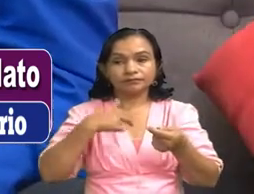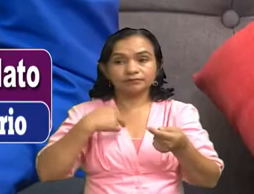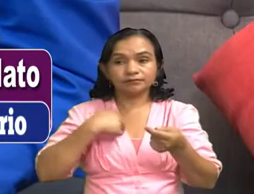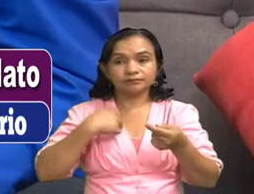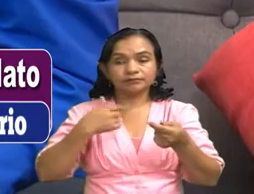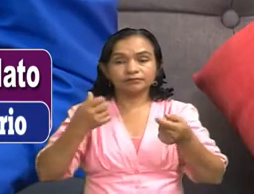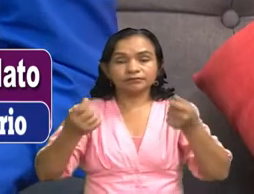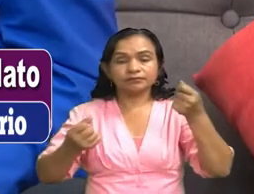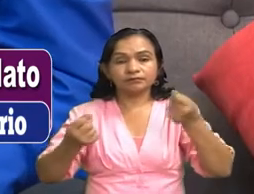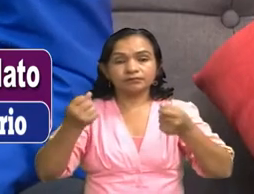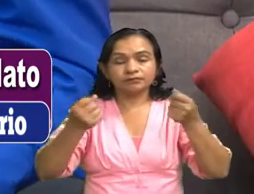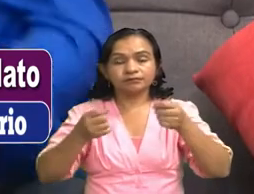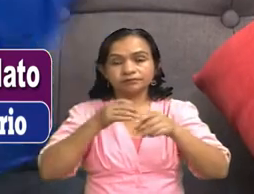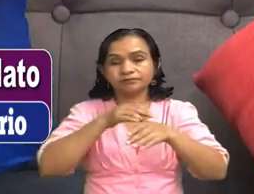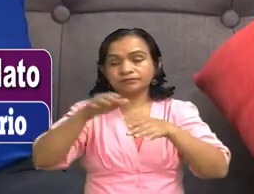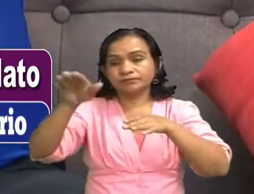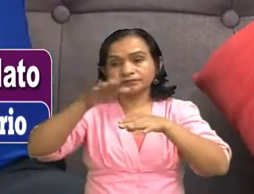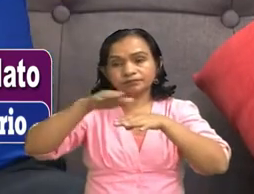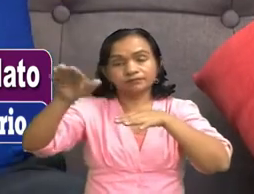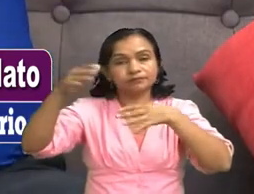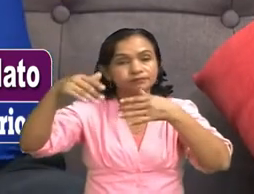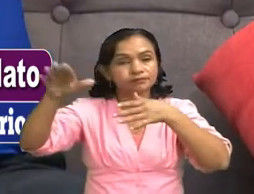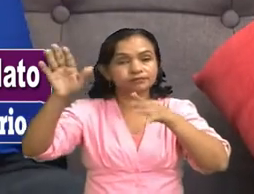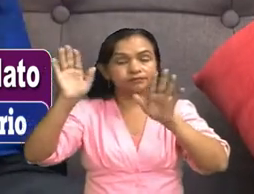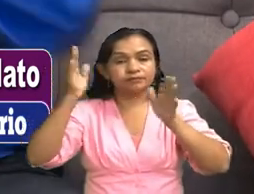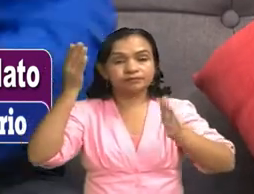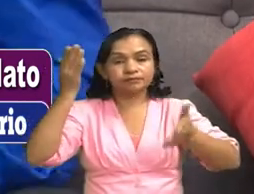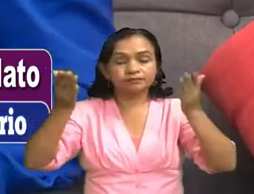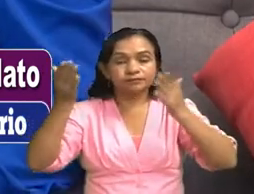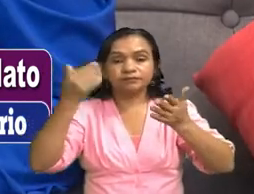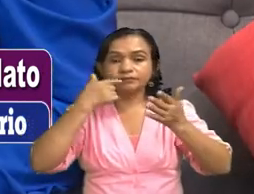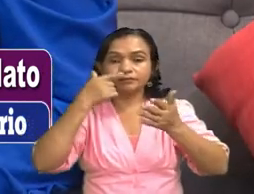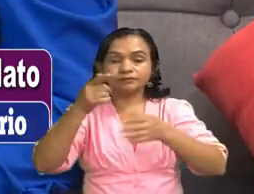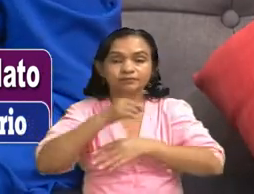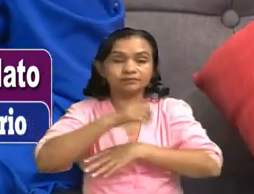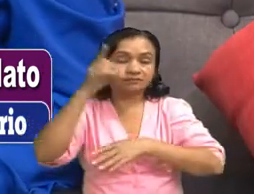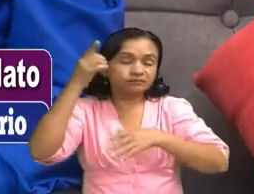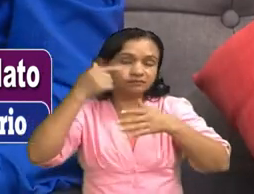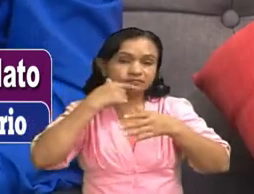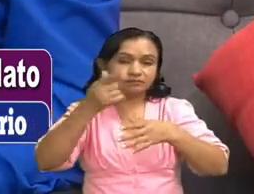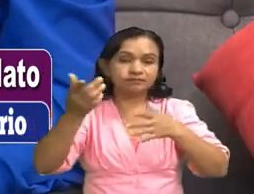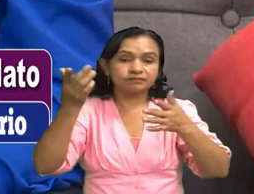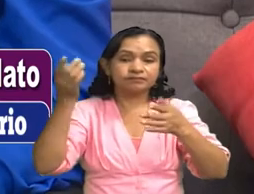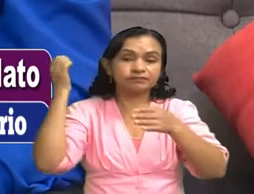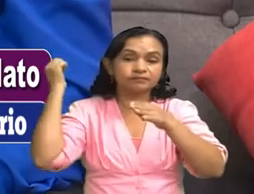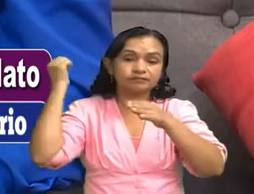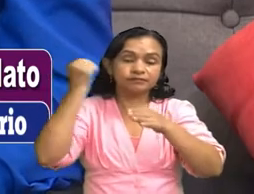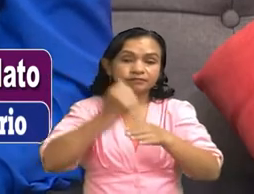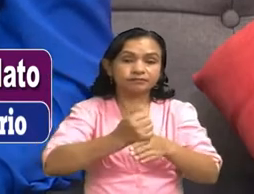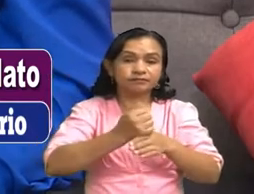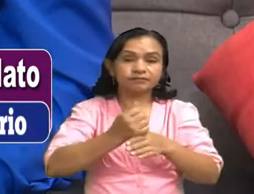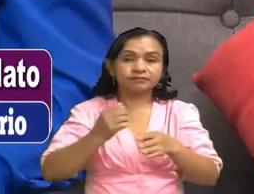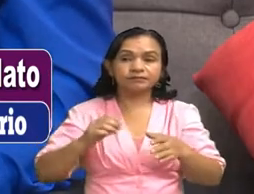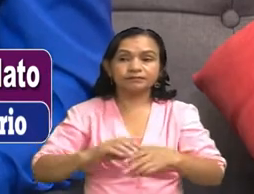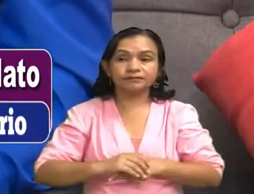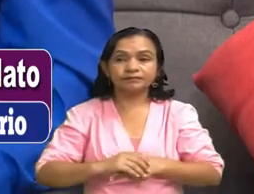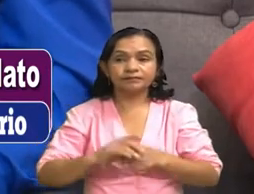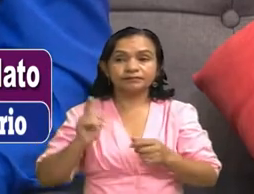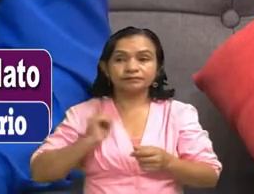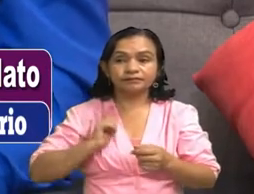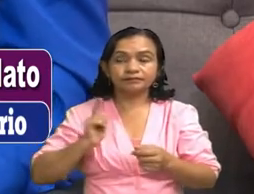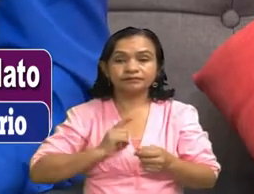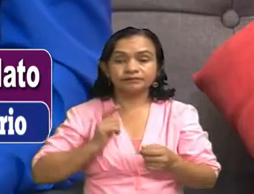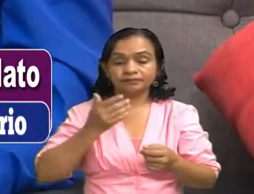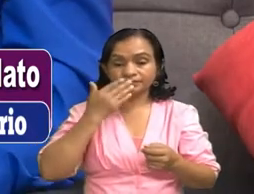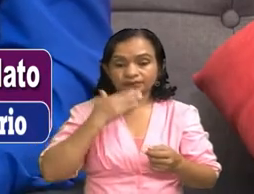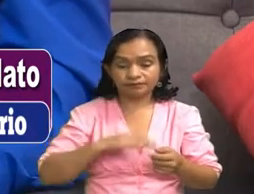furgones detrás furgones. Entonces te dicen de repente, ahí, matadero. Ay, es que estoy mal,